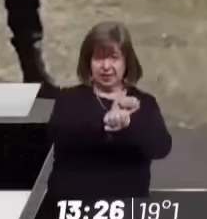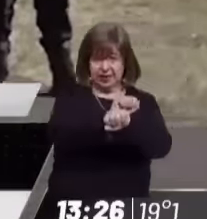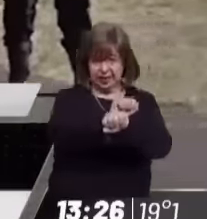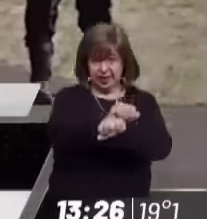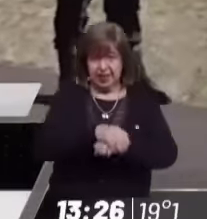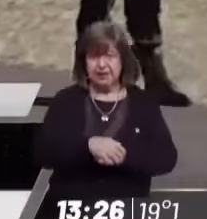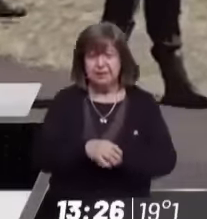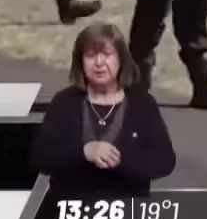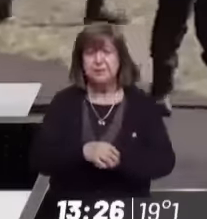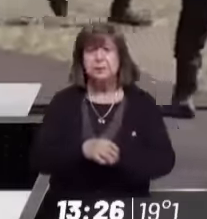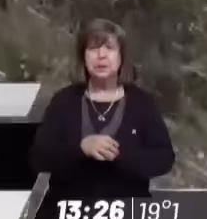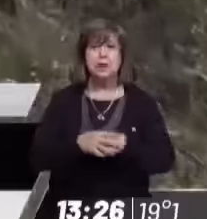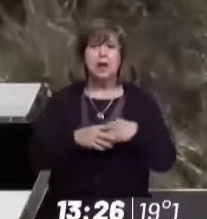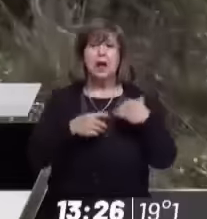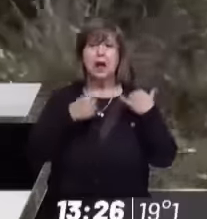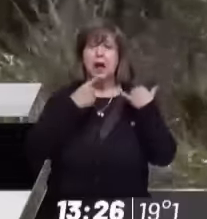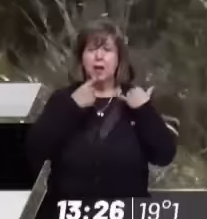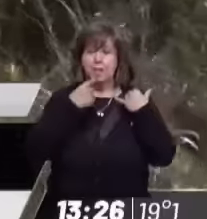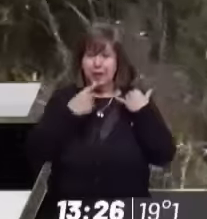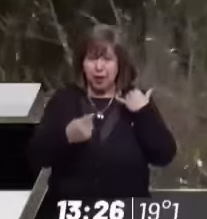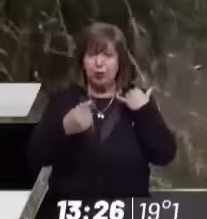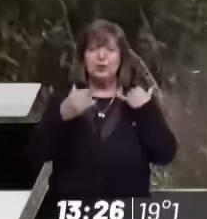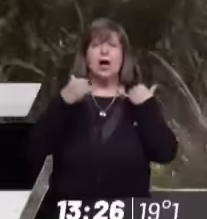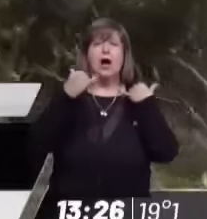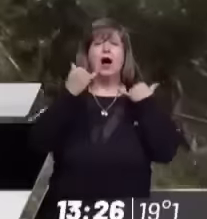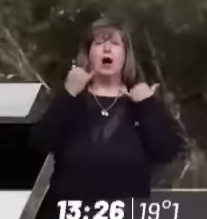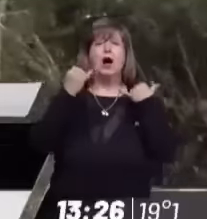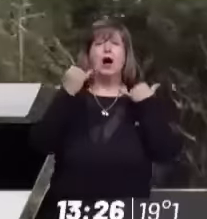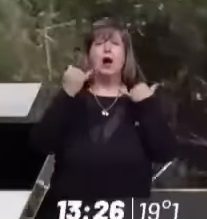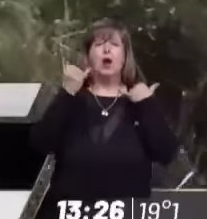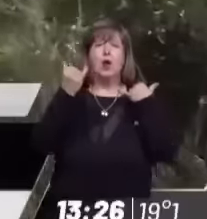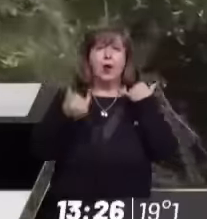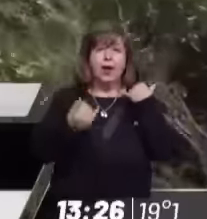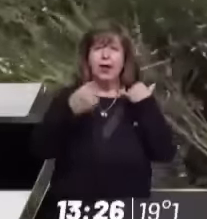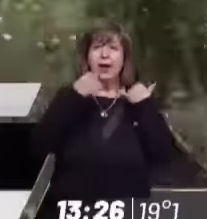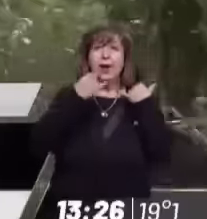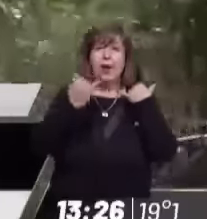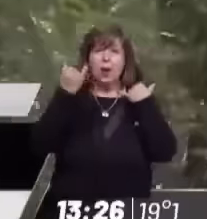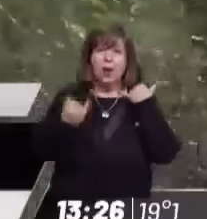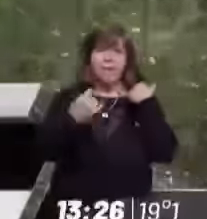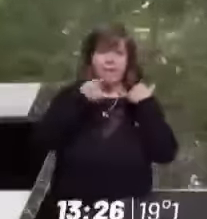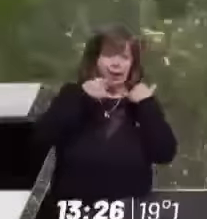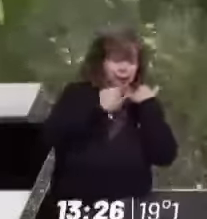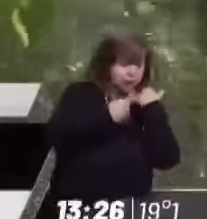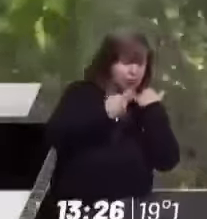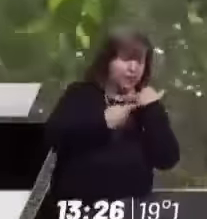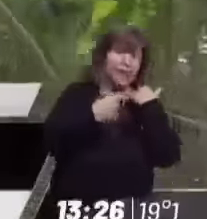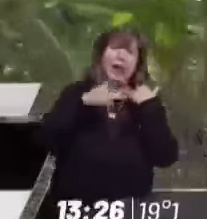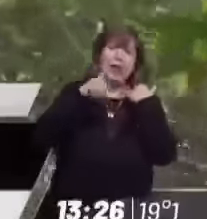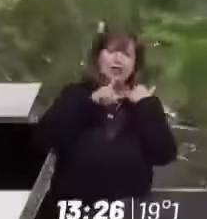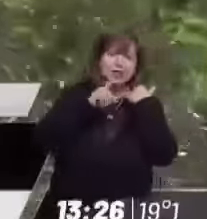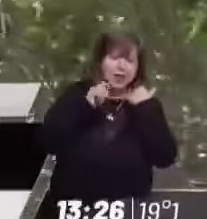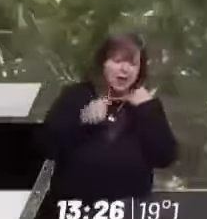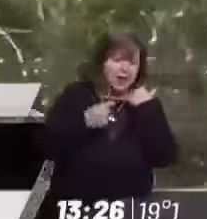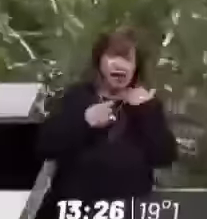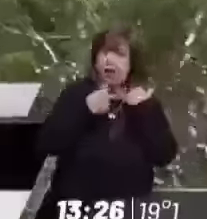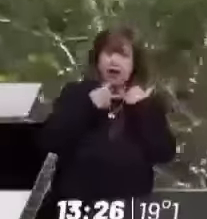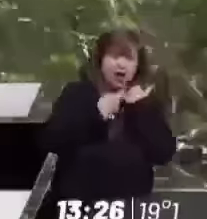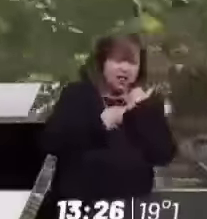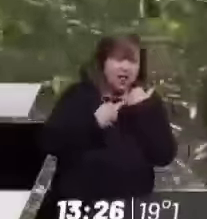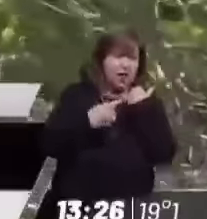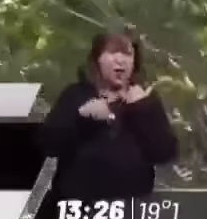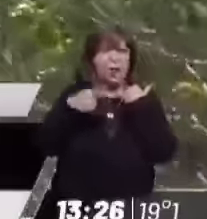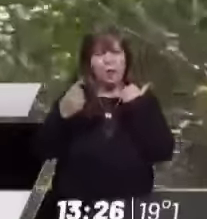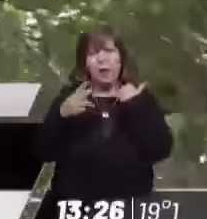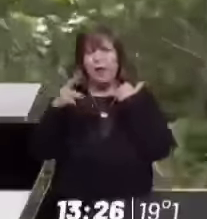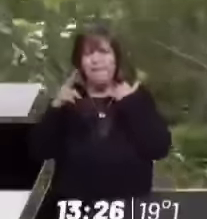Judith, ¿qué se espera de la declaración de Claudelina y qué ha quedado después del tendal que dejaron las declaraciones de Camila Peña,